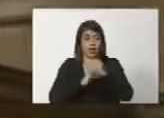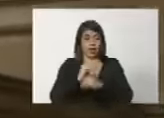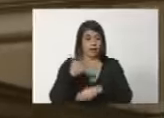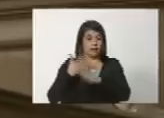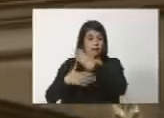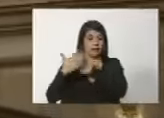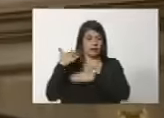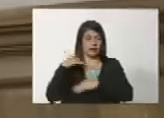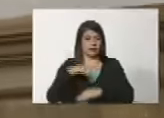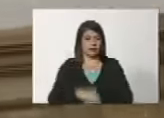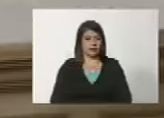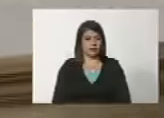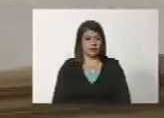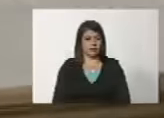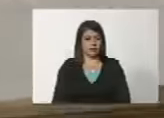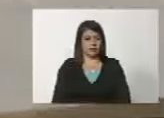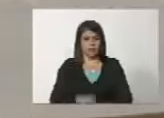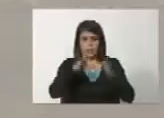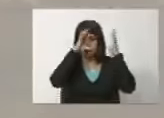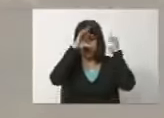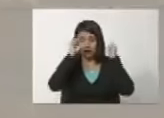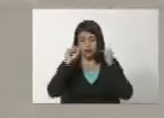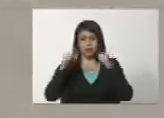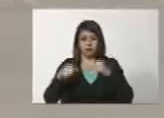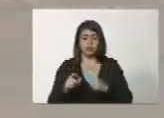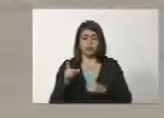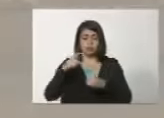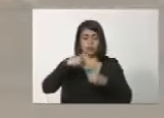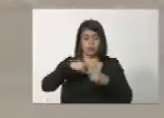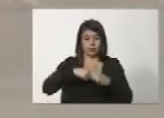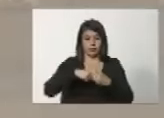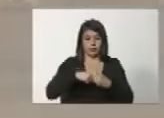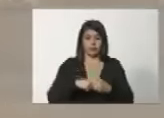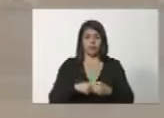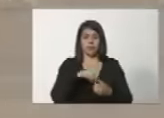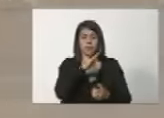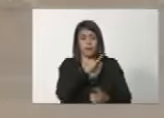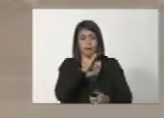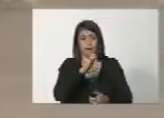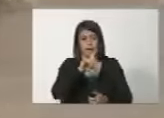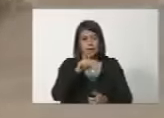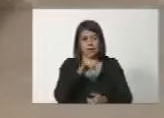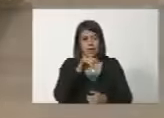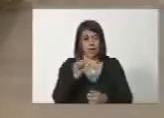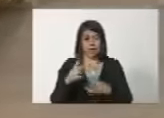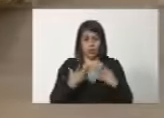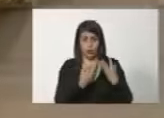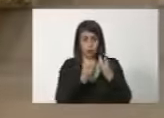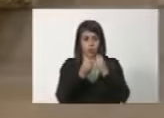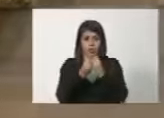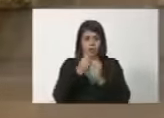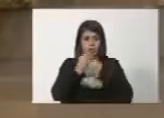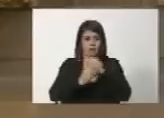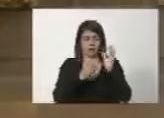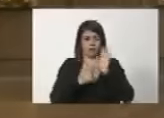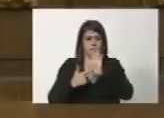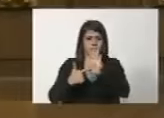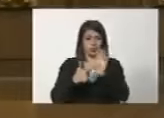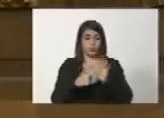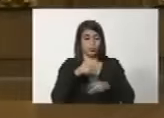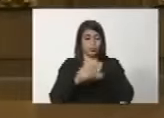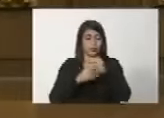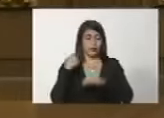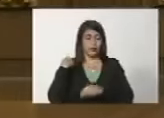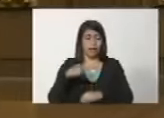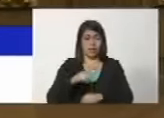fungió como embajadora junta ante la concurrencia de Bélgica y es una compañera que ha demostrado